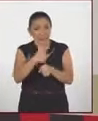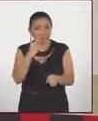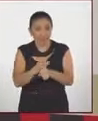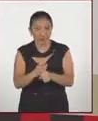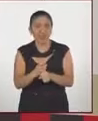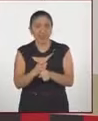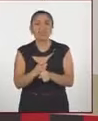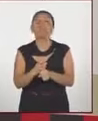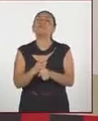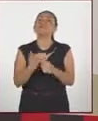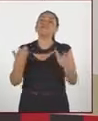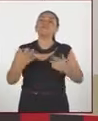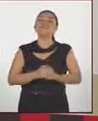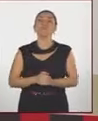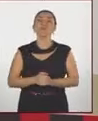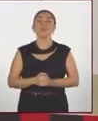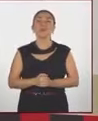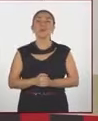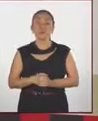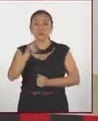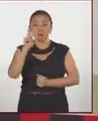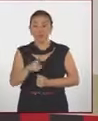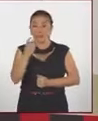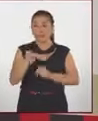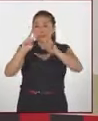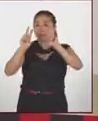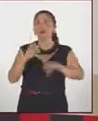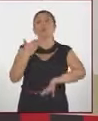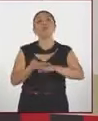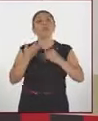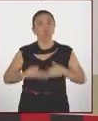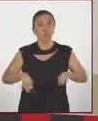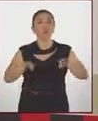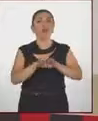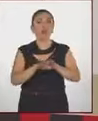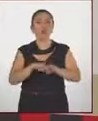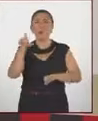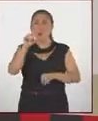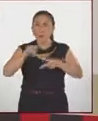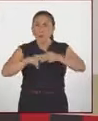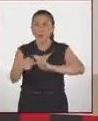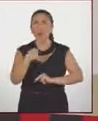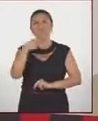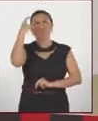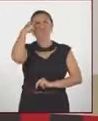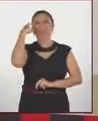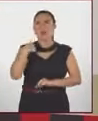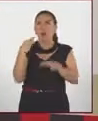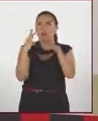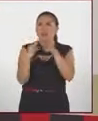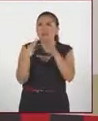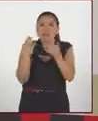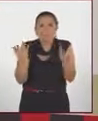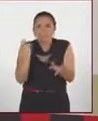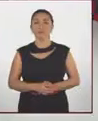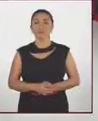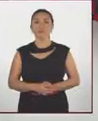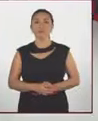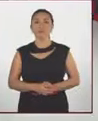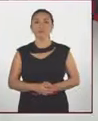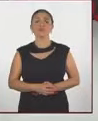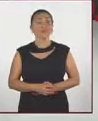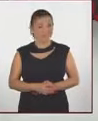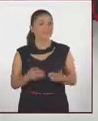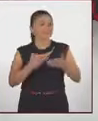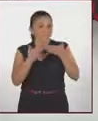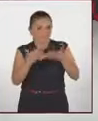nada. Pues es un tema muy importante. Bastante, al principio ¿verdad? dije, bueno, ¿de qué les voy a hablar a los maestros, no? ¿Qué les voy a enseñar? Ahora